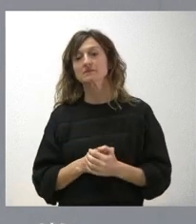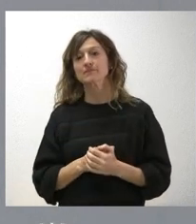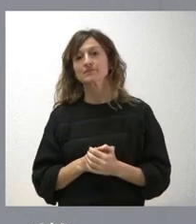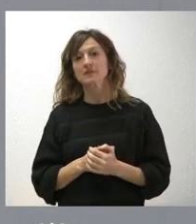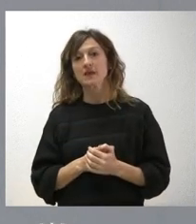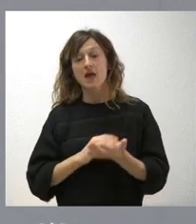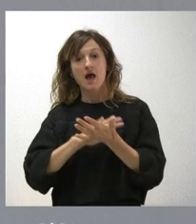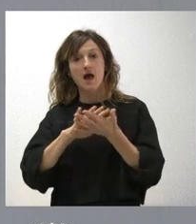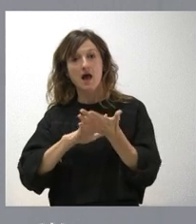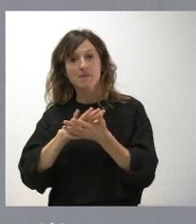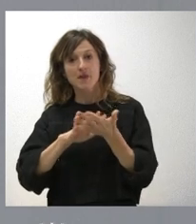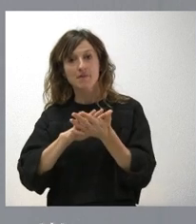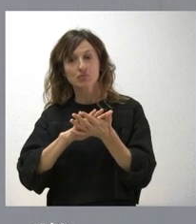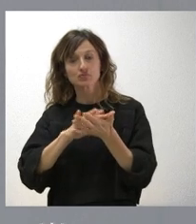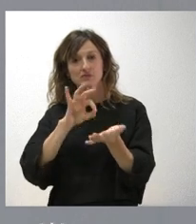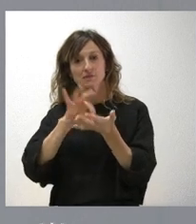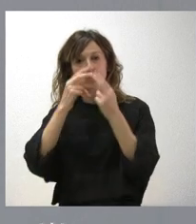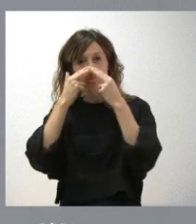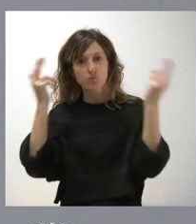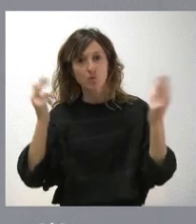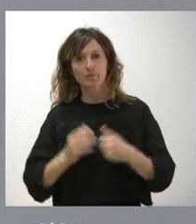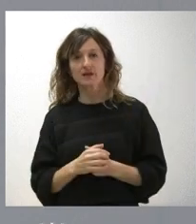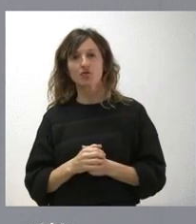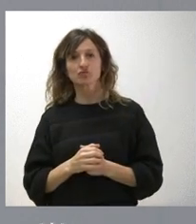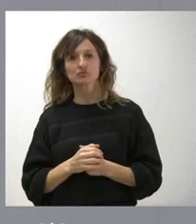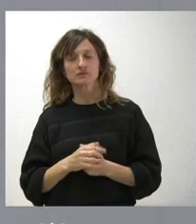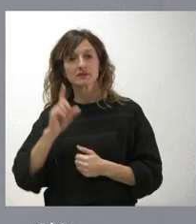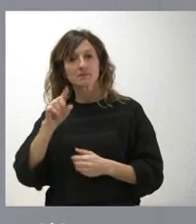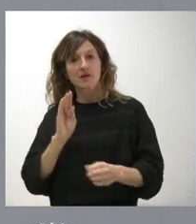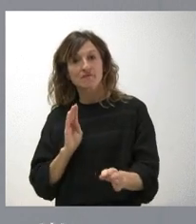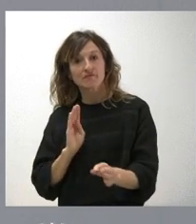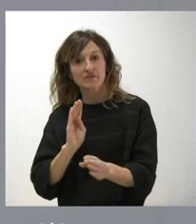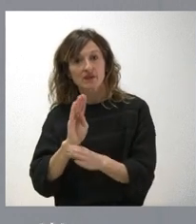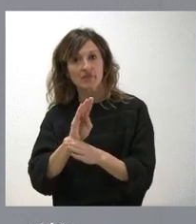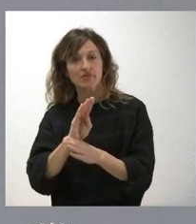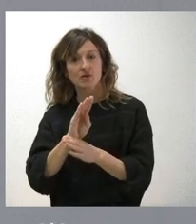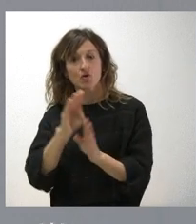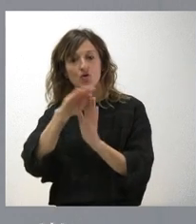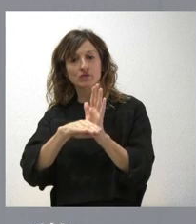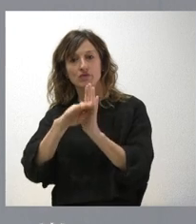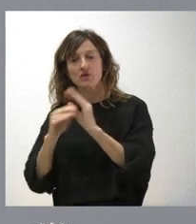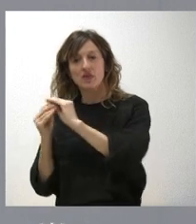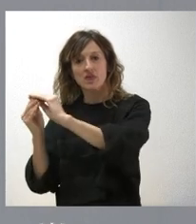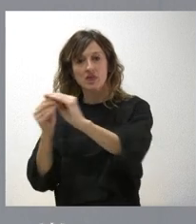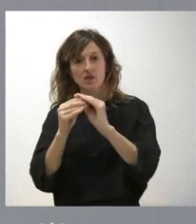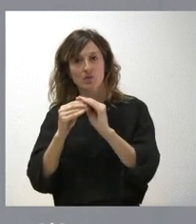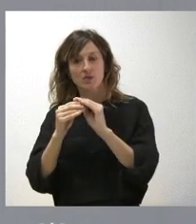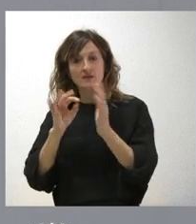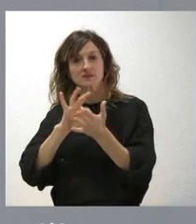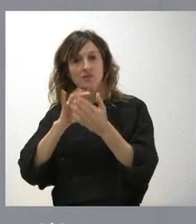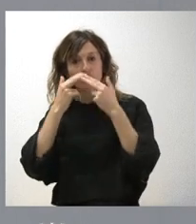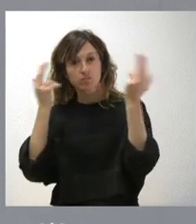hablando de servicios públicos estamos hablando de financiación en condiciones de igualdad de los servicios